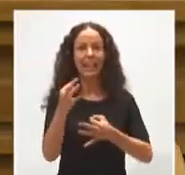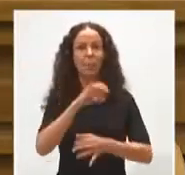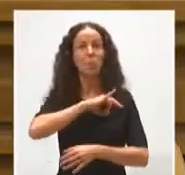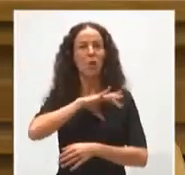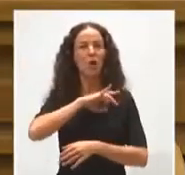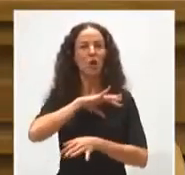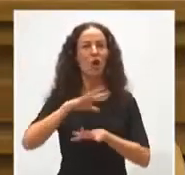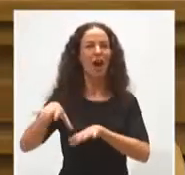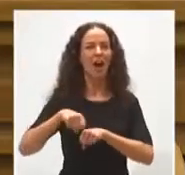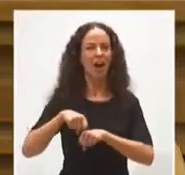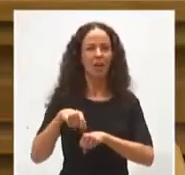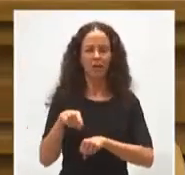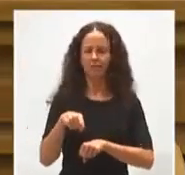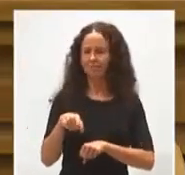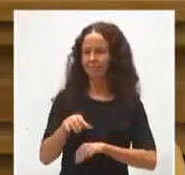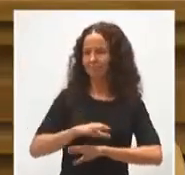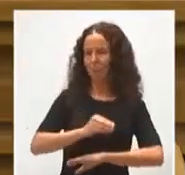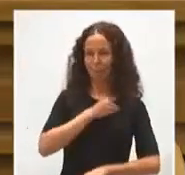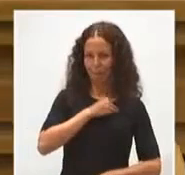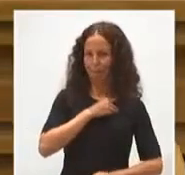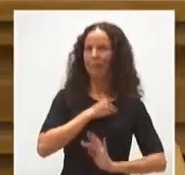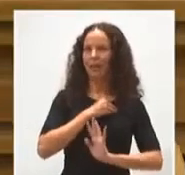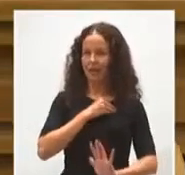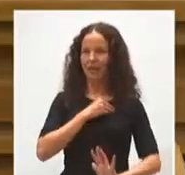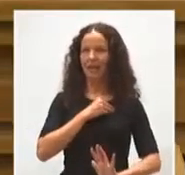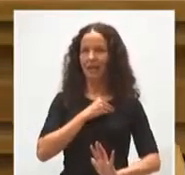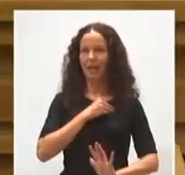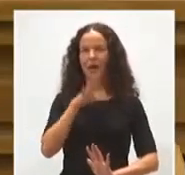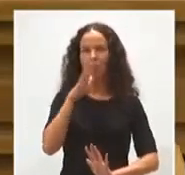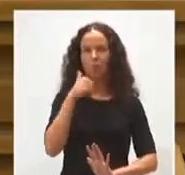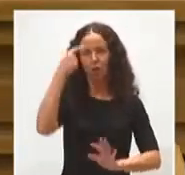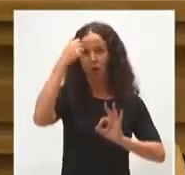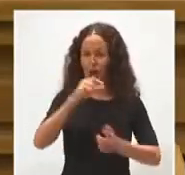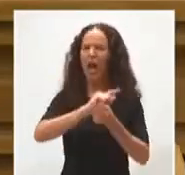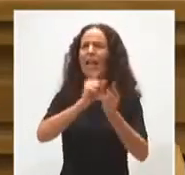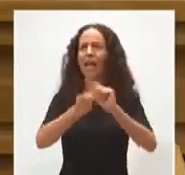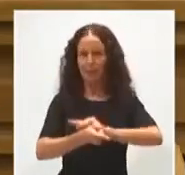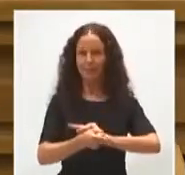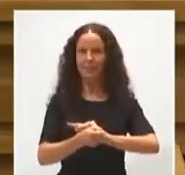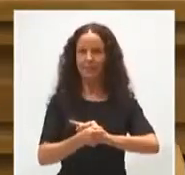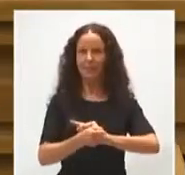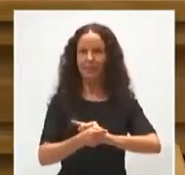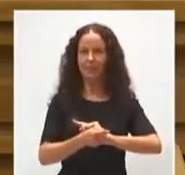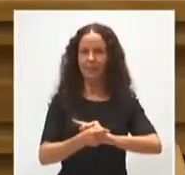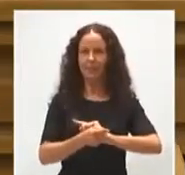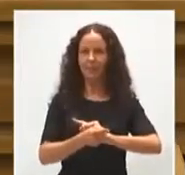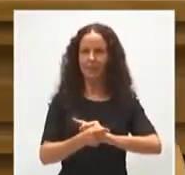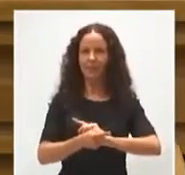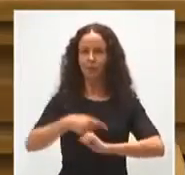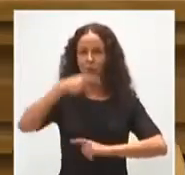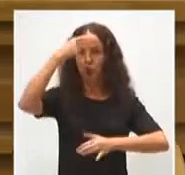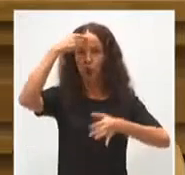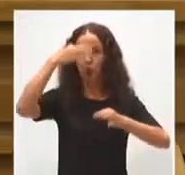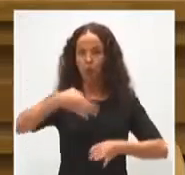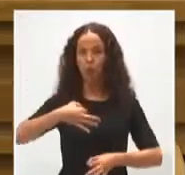esto dramático señorías esto dramático porque yo creo que hay que plantearlo al contrario es más es lo que creo que la